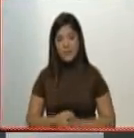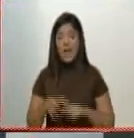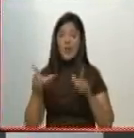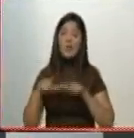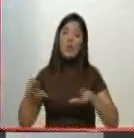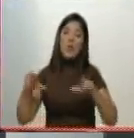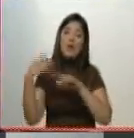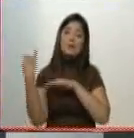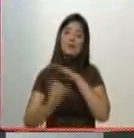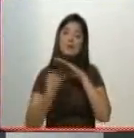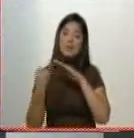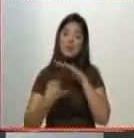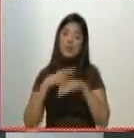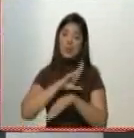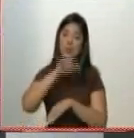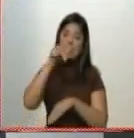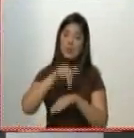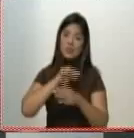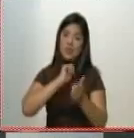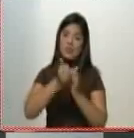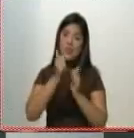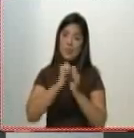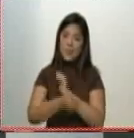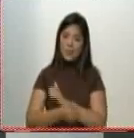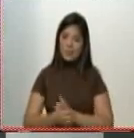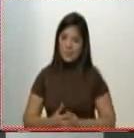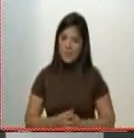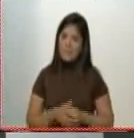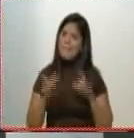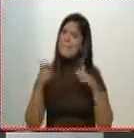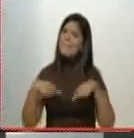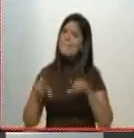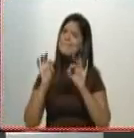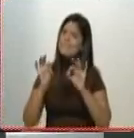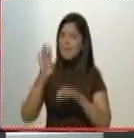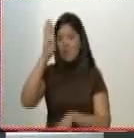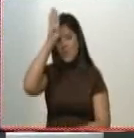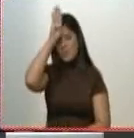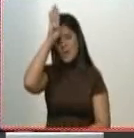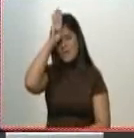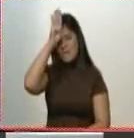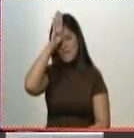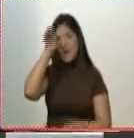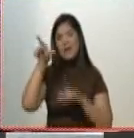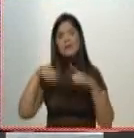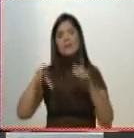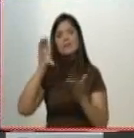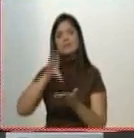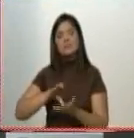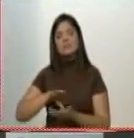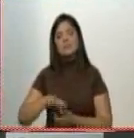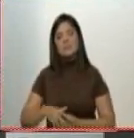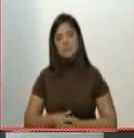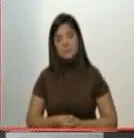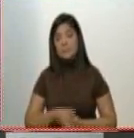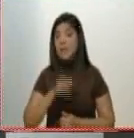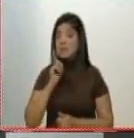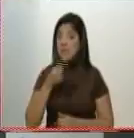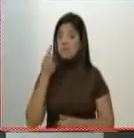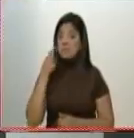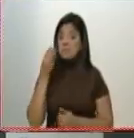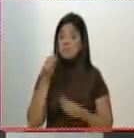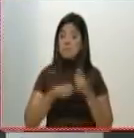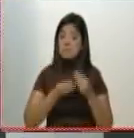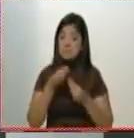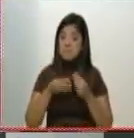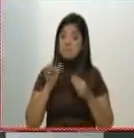del Instituto Nacional de Deportes. Está ubicado allí en Montalbán, en el Distrito Capital. También se tiene previsto que